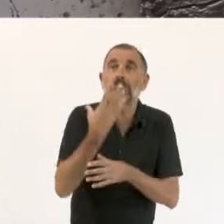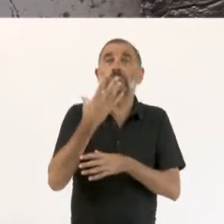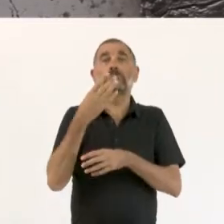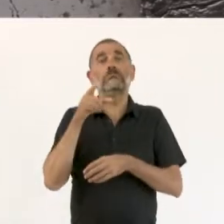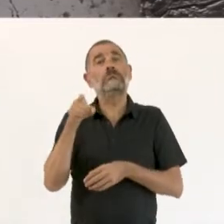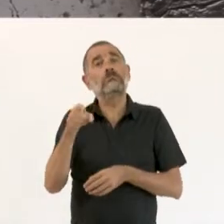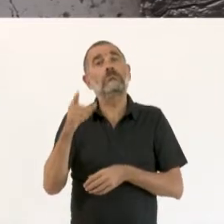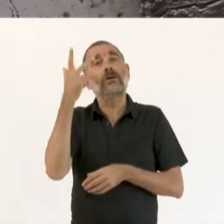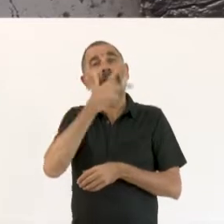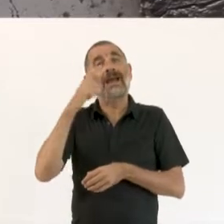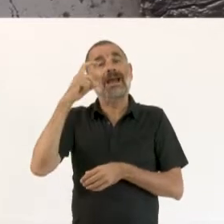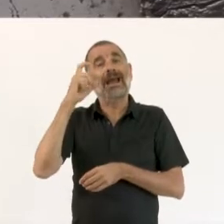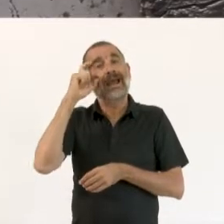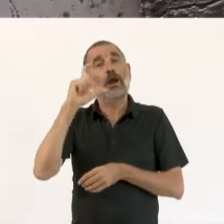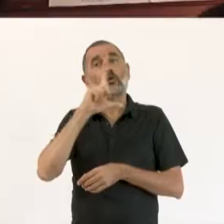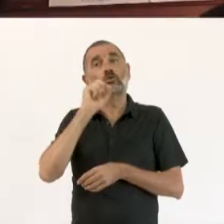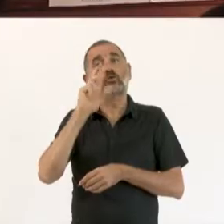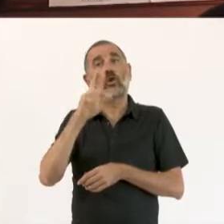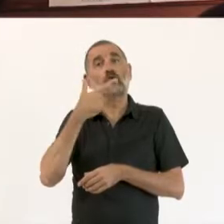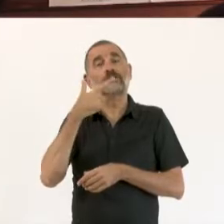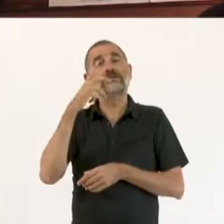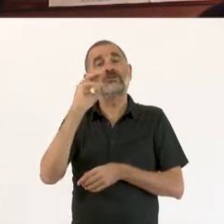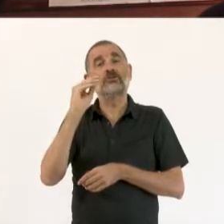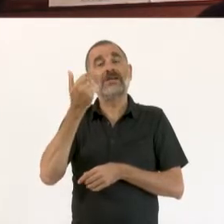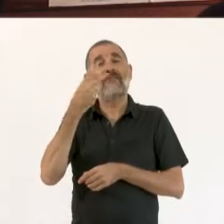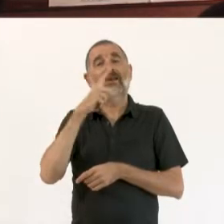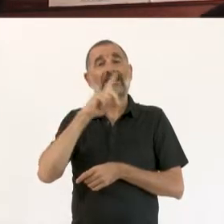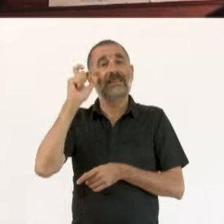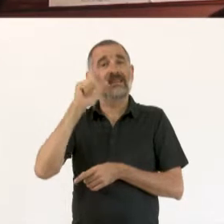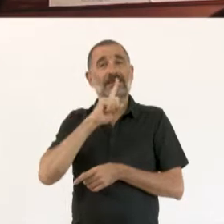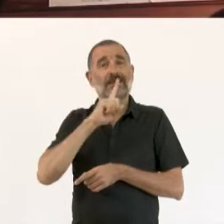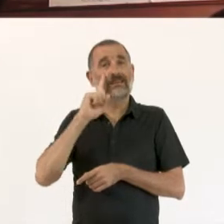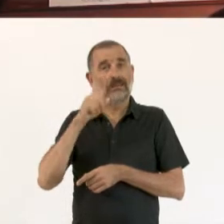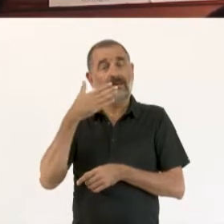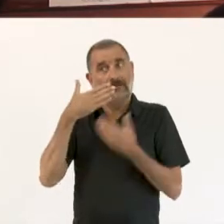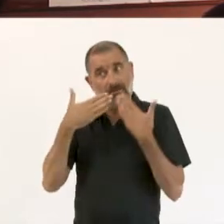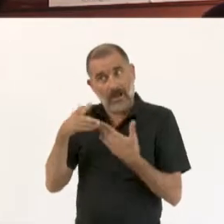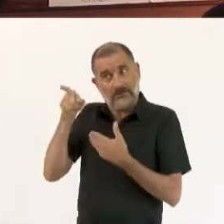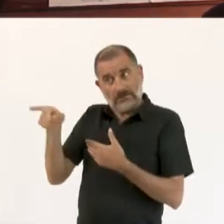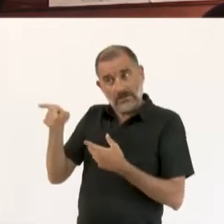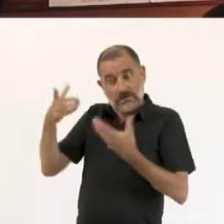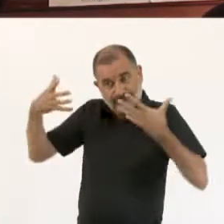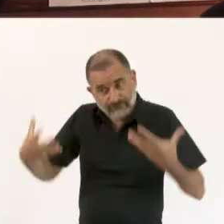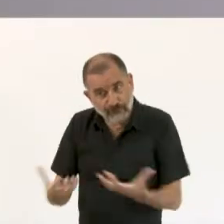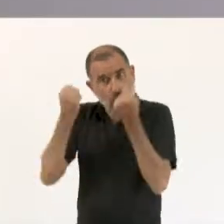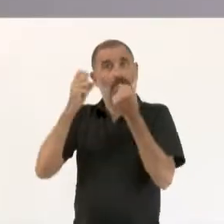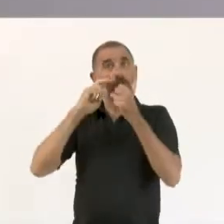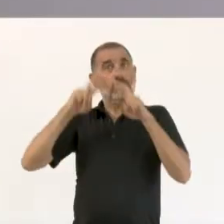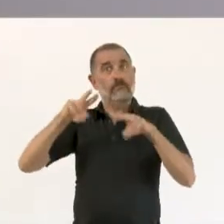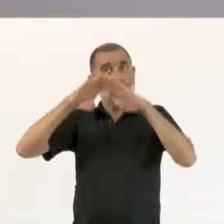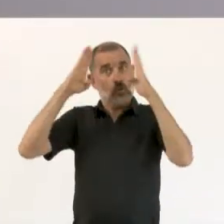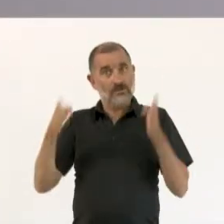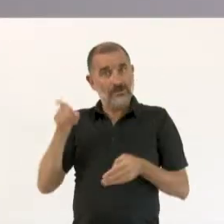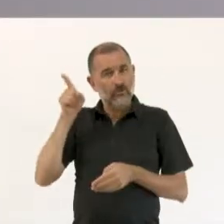Héctor Salvetti, que fue prácticamente el fundador. Nace como un museo de arqueología, él es el que